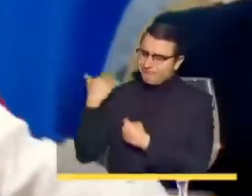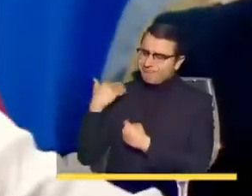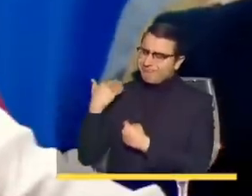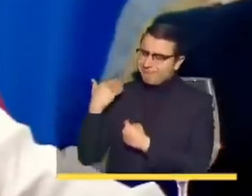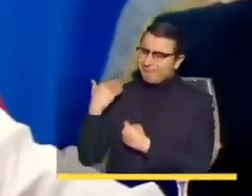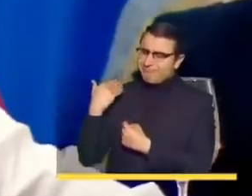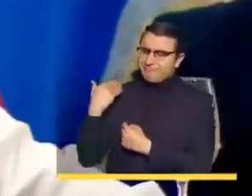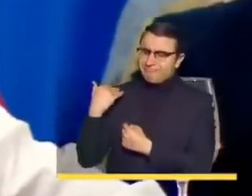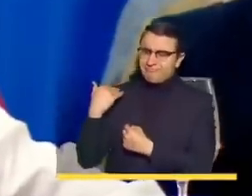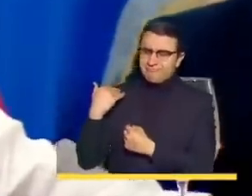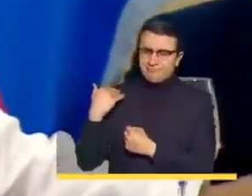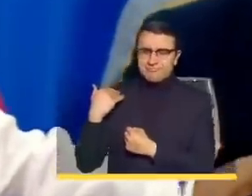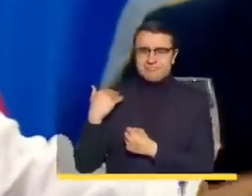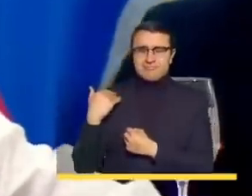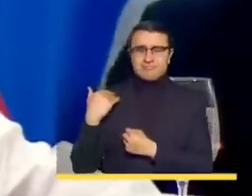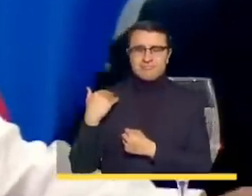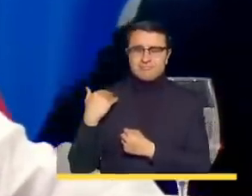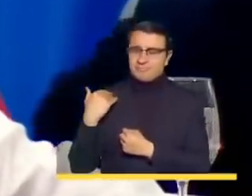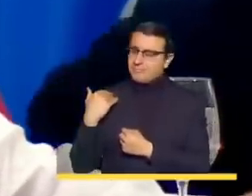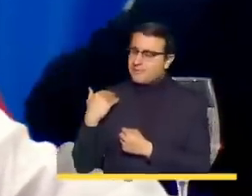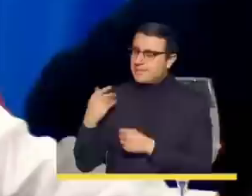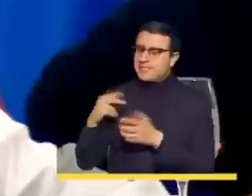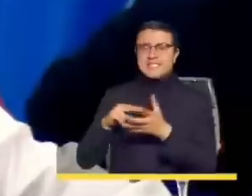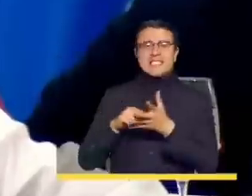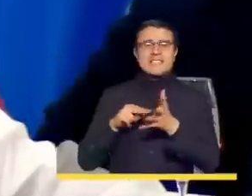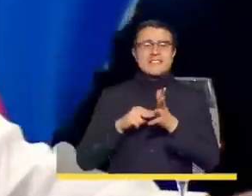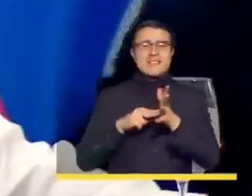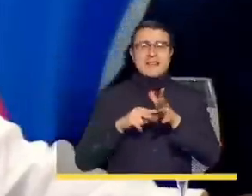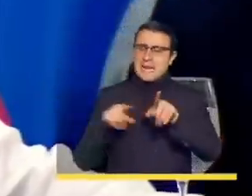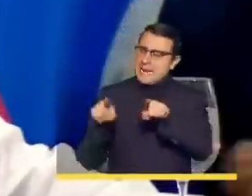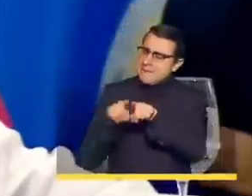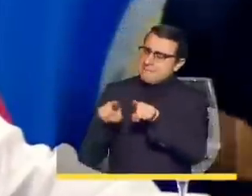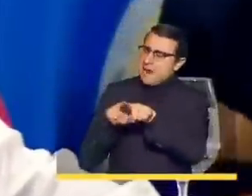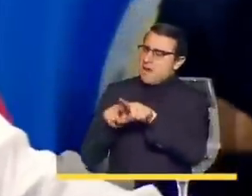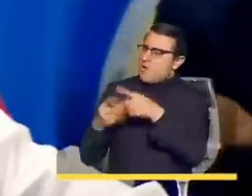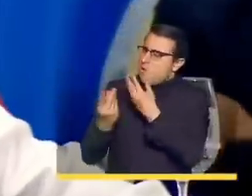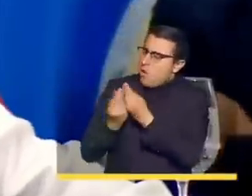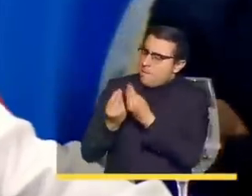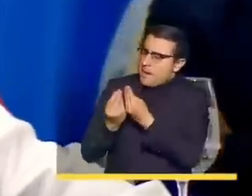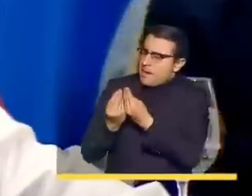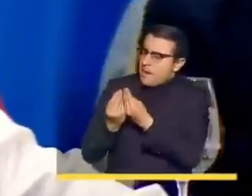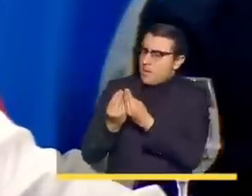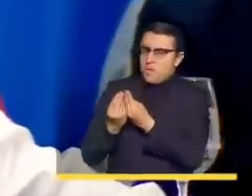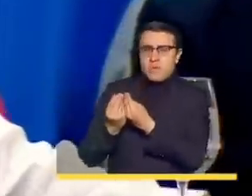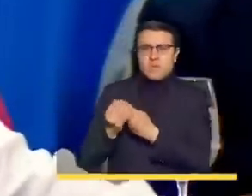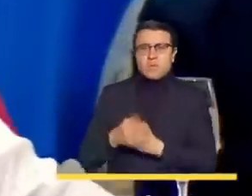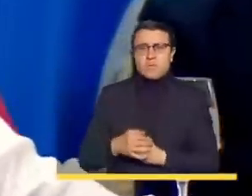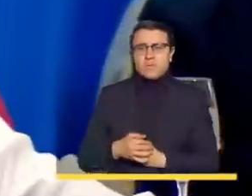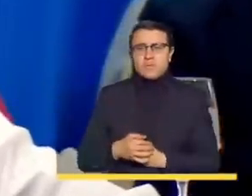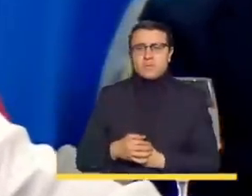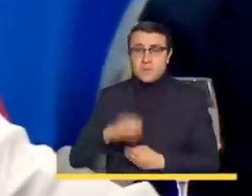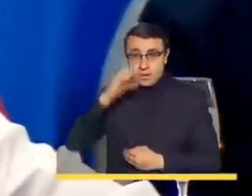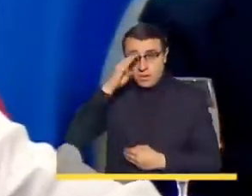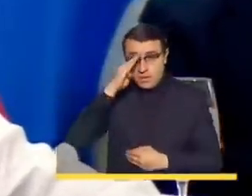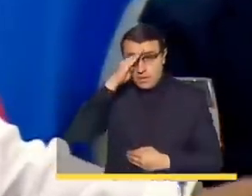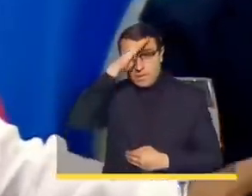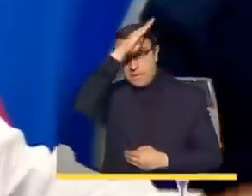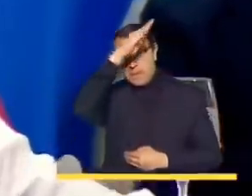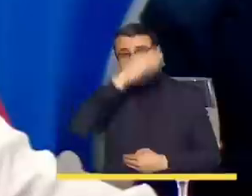Es nuestro hermano, nuestro compañero. el presidente Petro